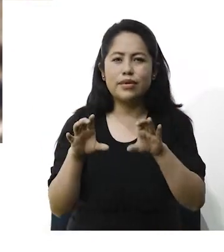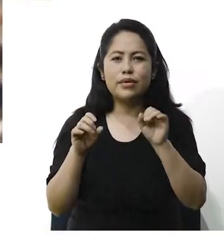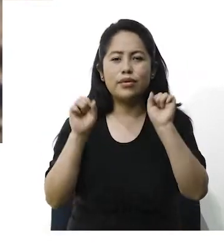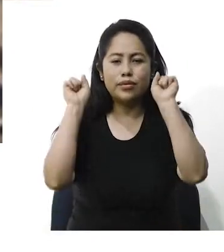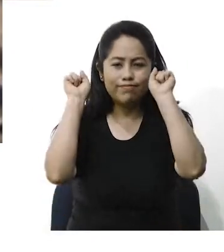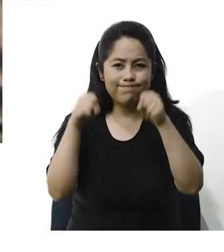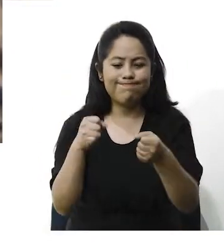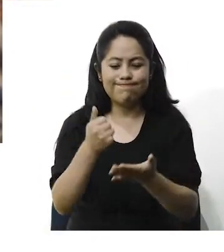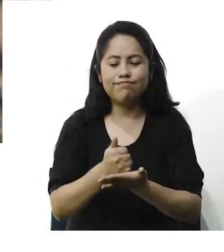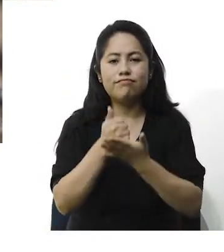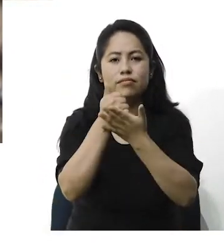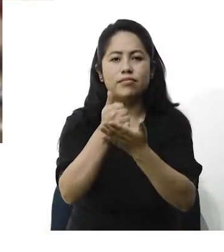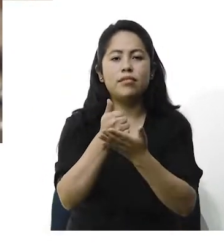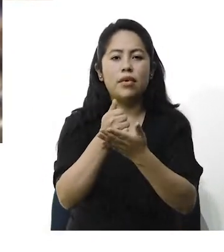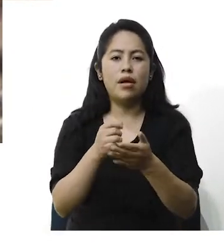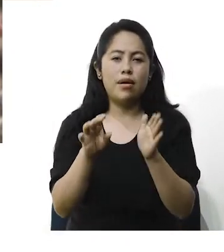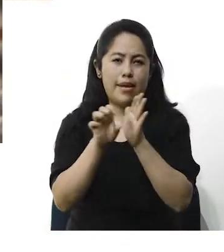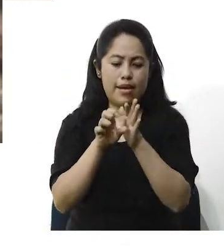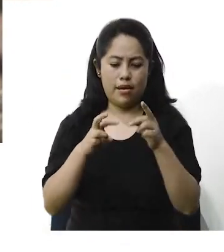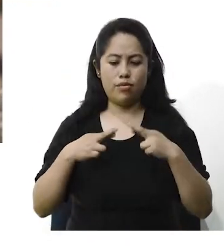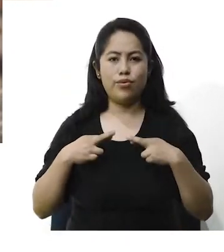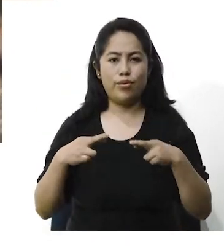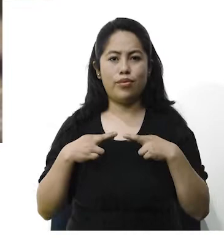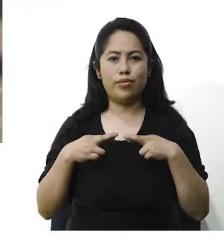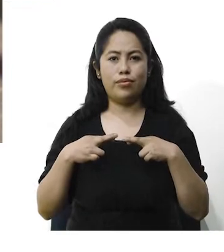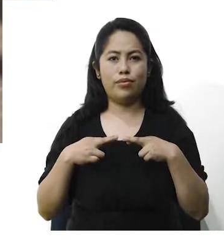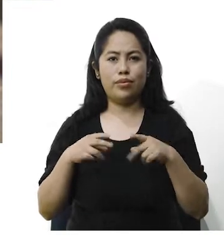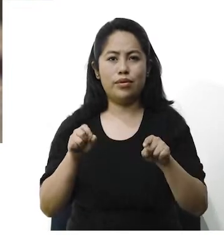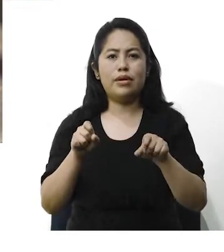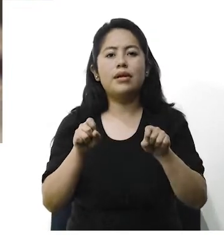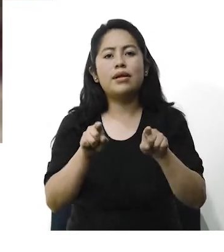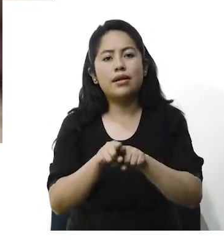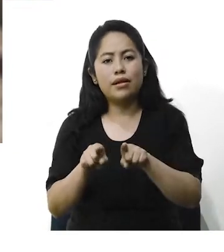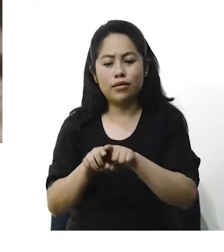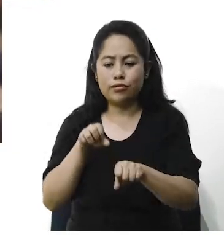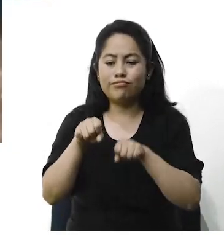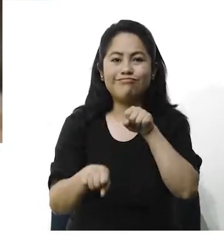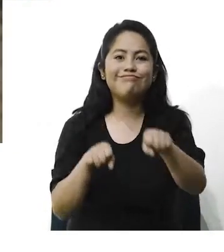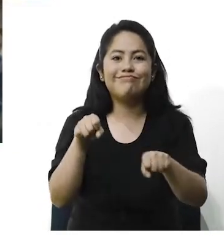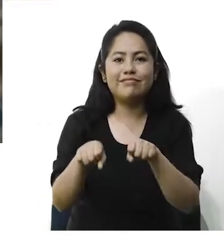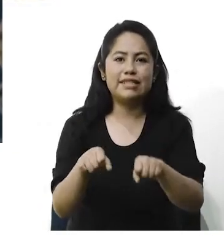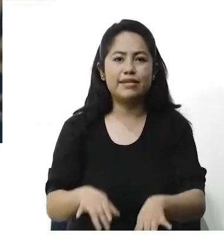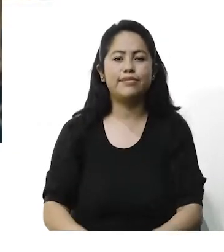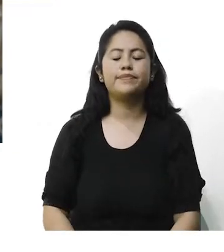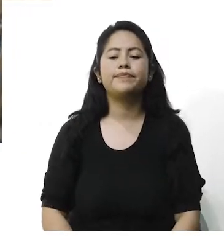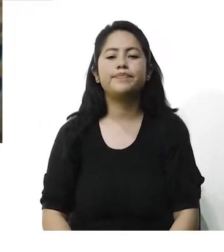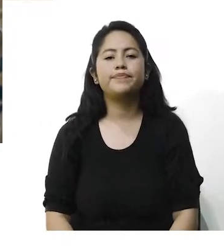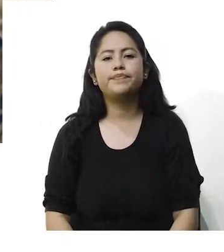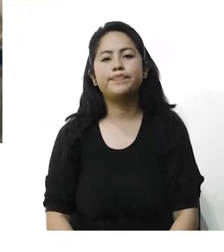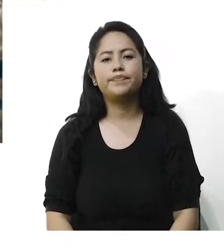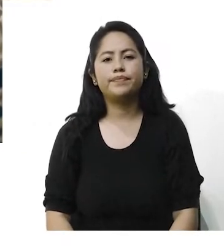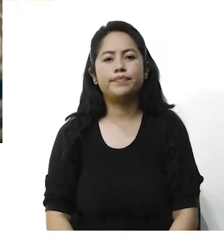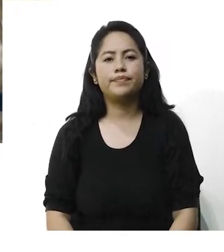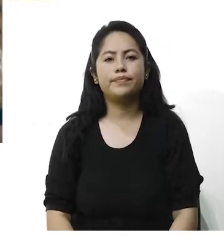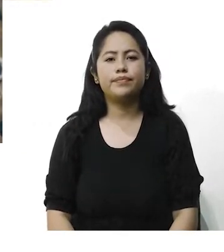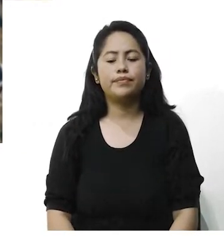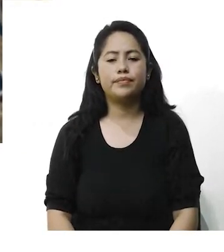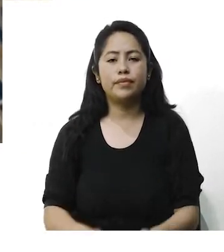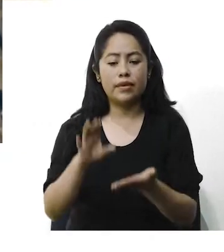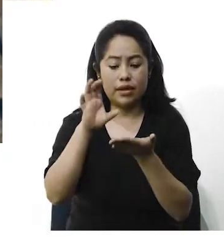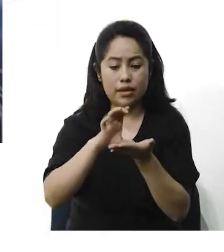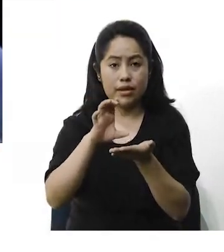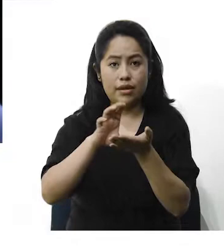desde respirar hasta caminar en bicicleta, por ejemplo. ¿Ya? Las neuronas tienen